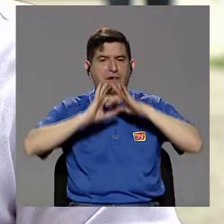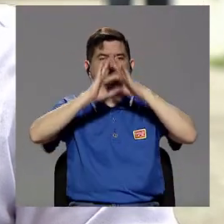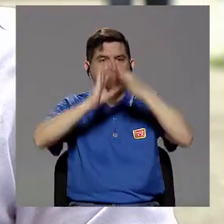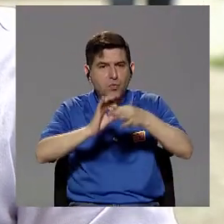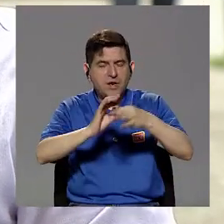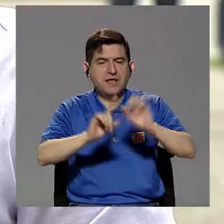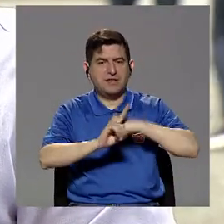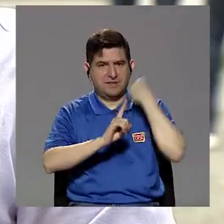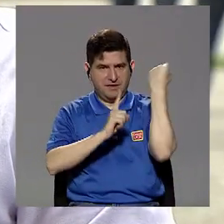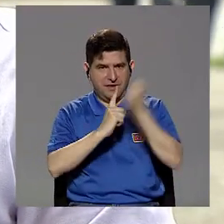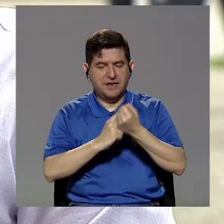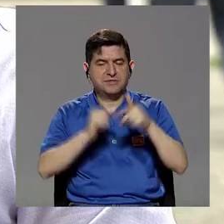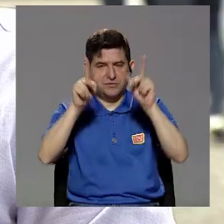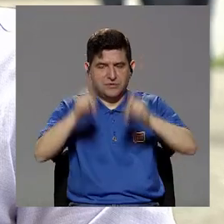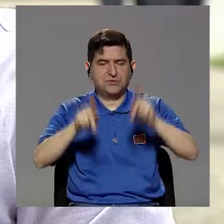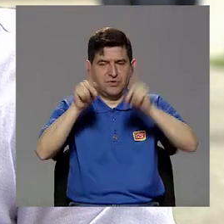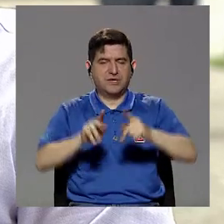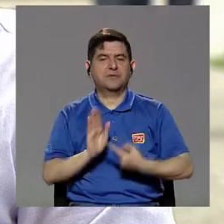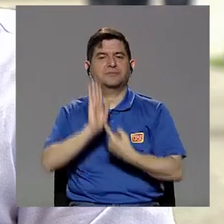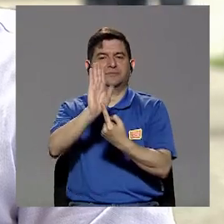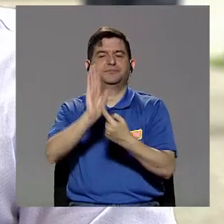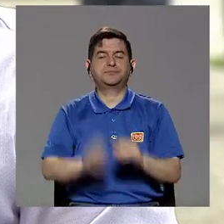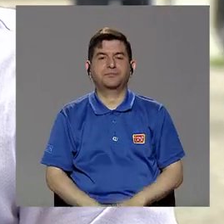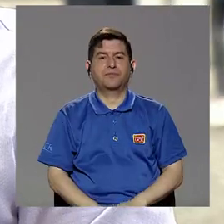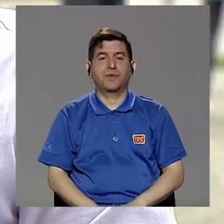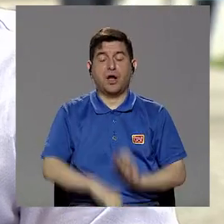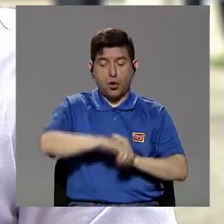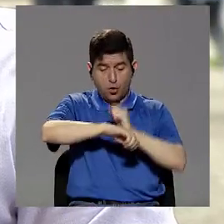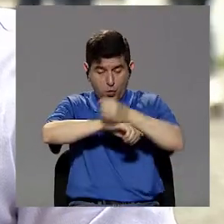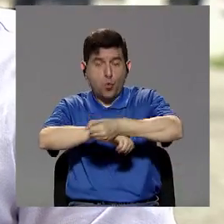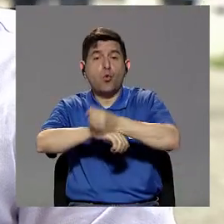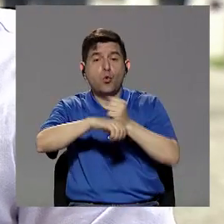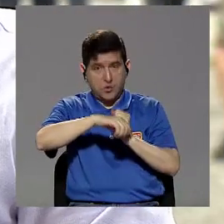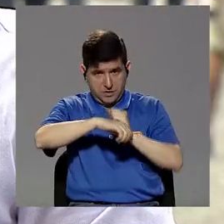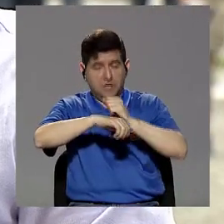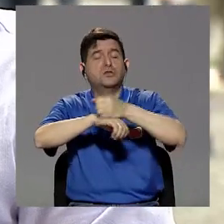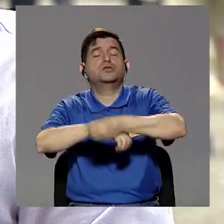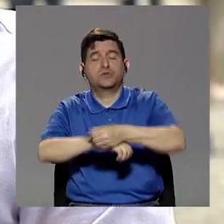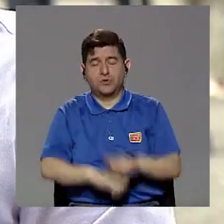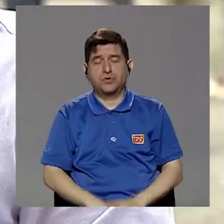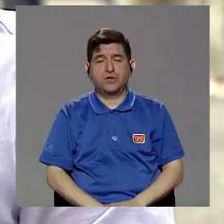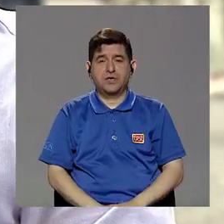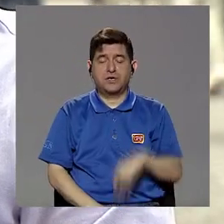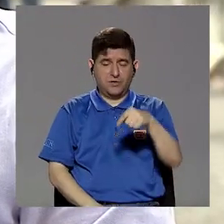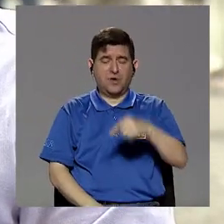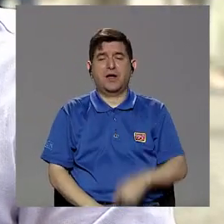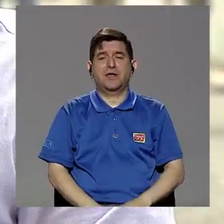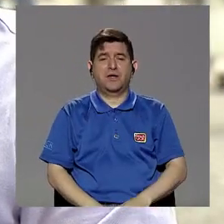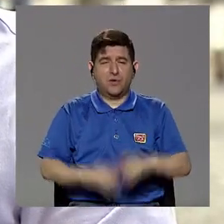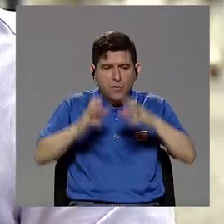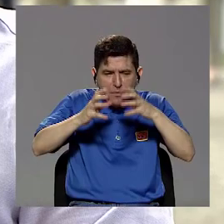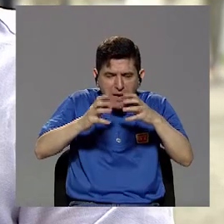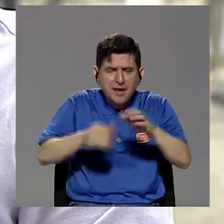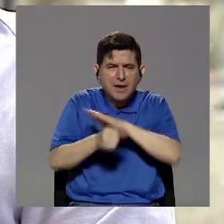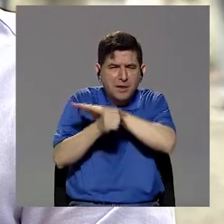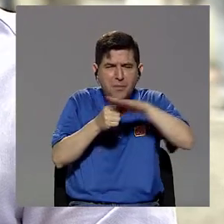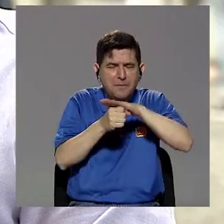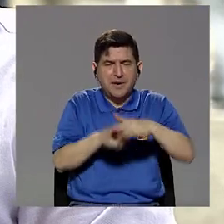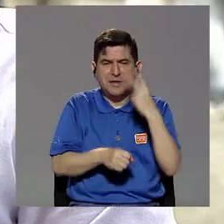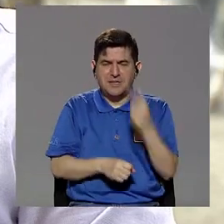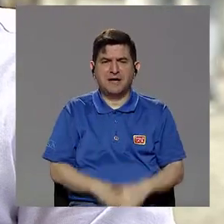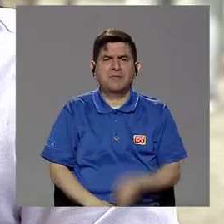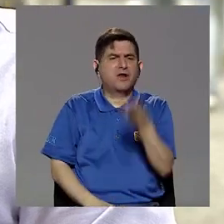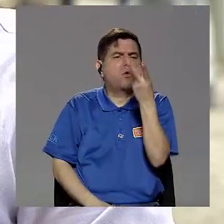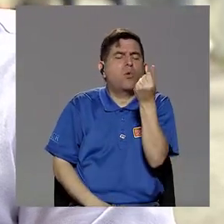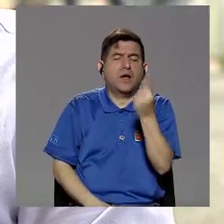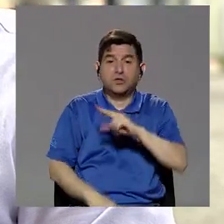de la mano, ¿verdad?, con lo que está padeciendo la señora en ese momento. Ultrasonido siempre le hace, uno le hace un ultrasonido de vejiga llena para ver qué tanto es la